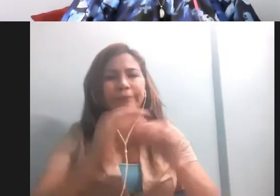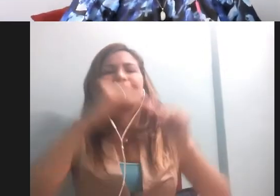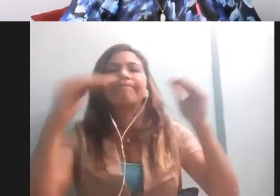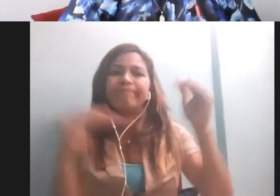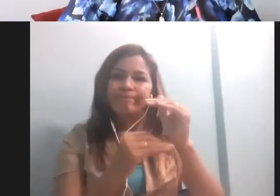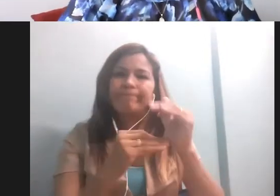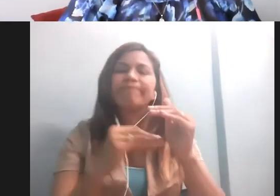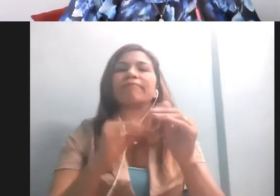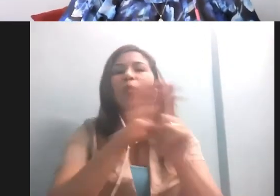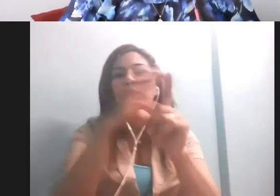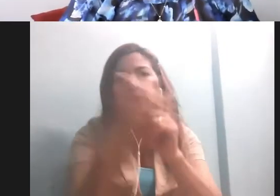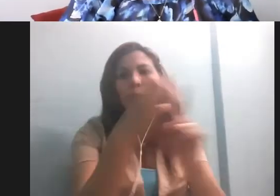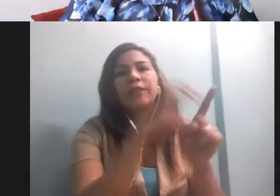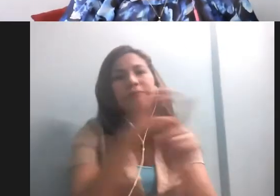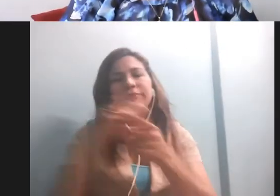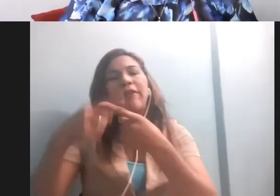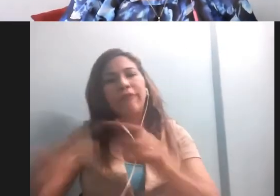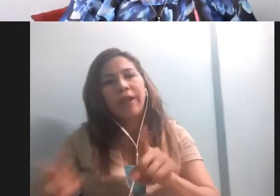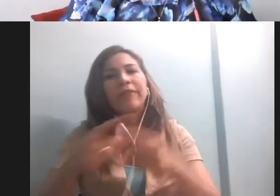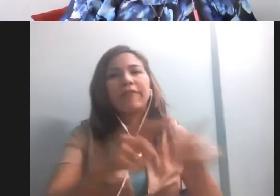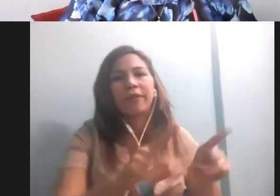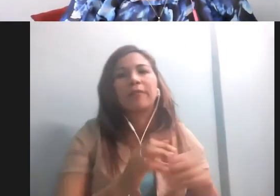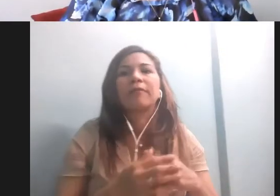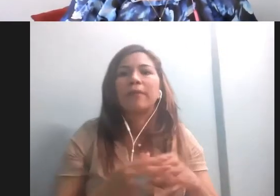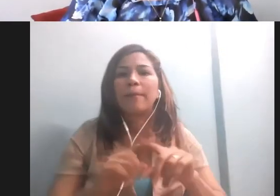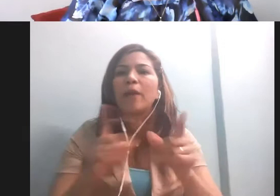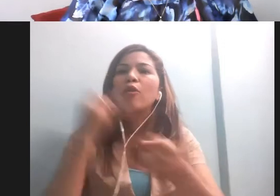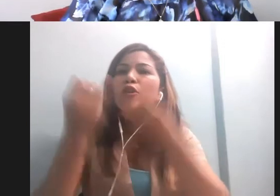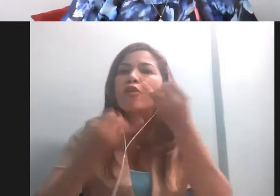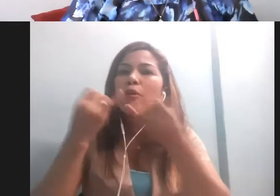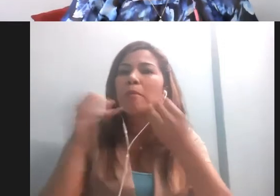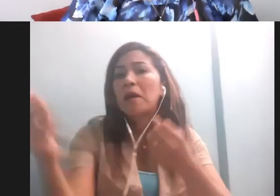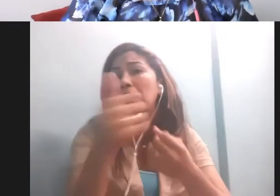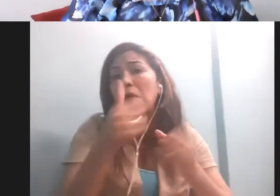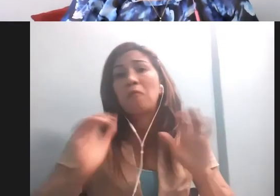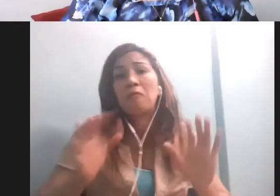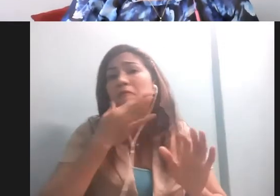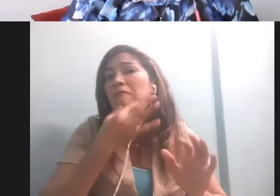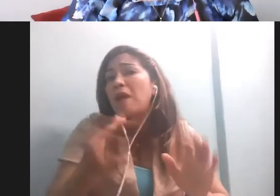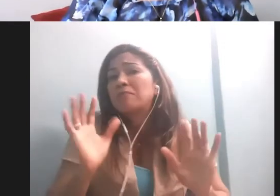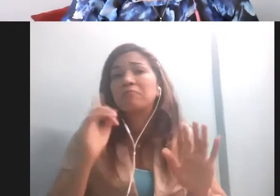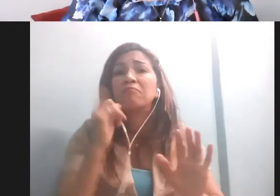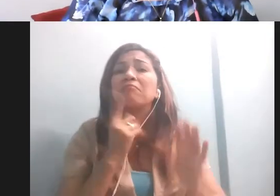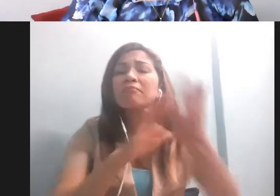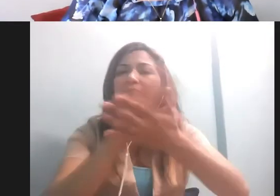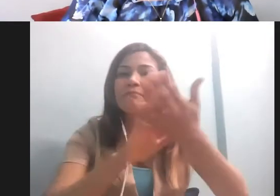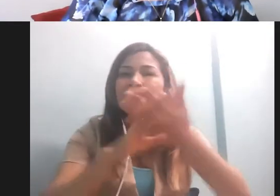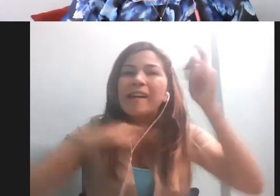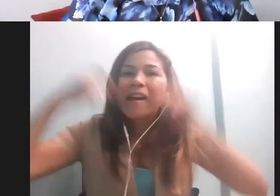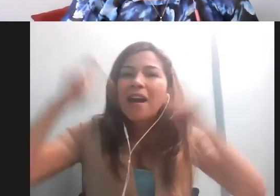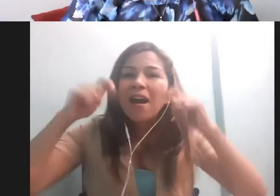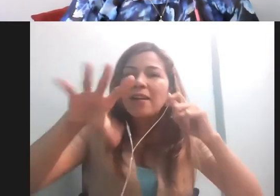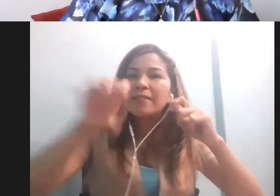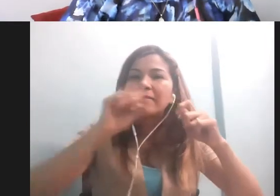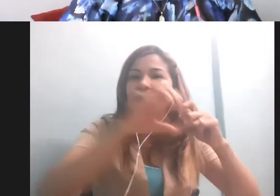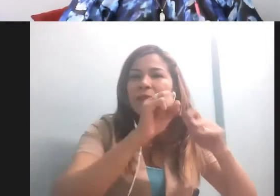adaptar un poco más para aprender el idioma, pues yo creo que eso es una buena combinación, ¿no? Ya si hay otras barreras, va a ser de otro índole, no va a ser por ser sordo